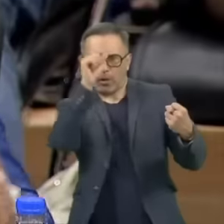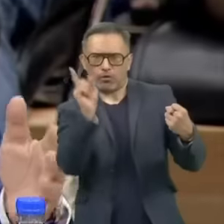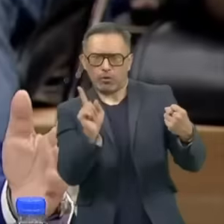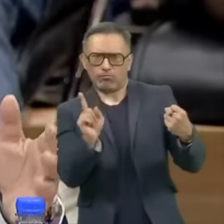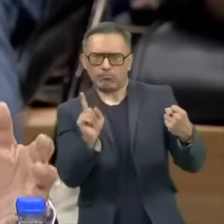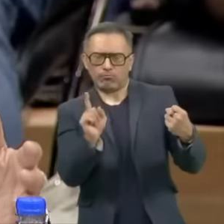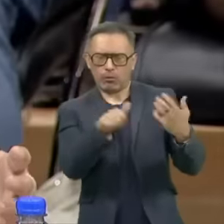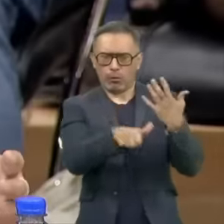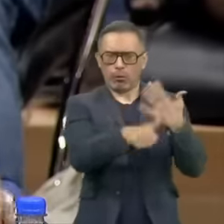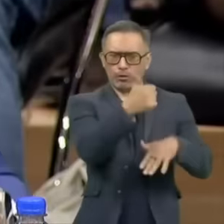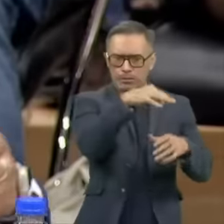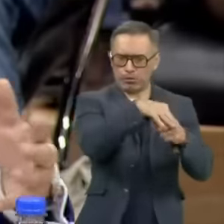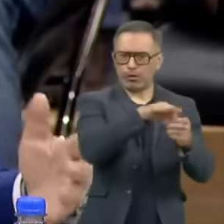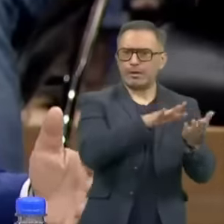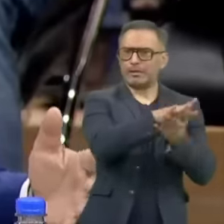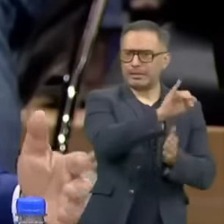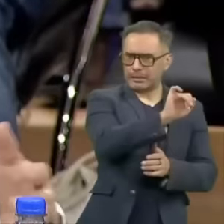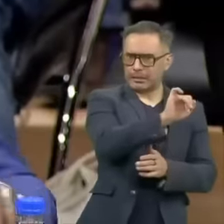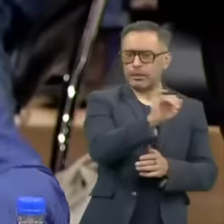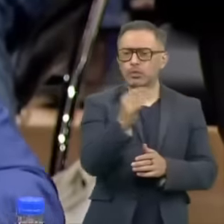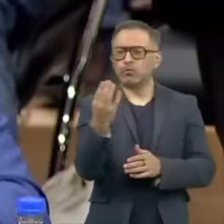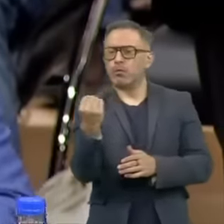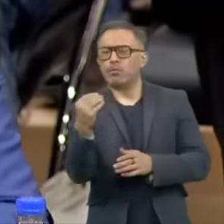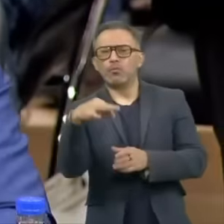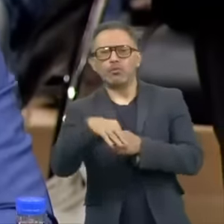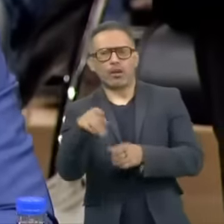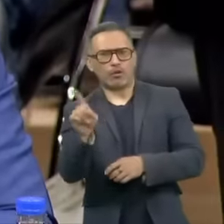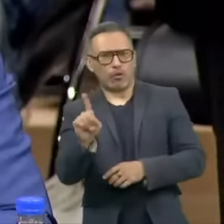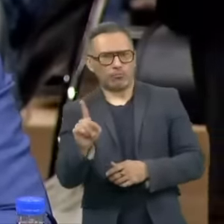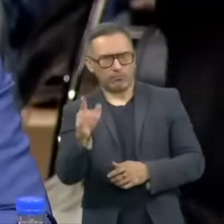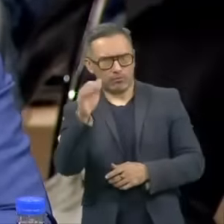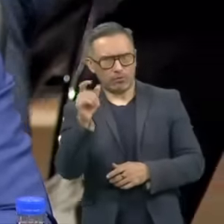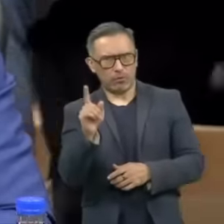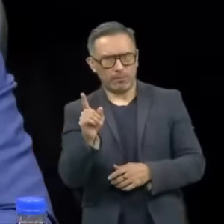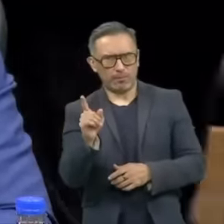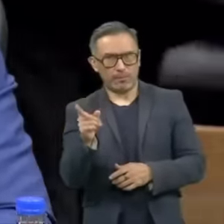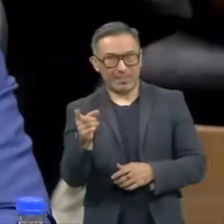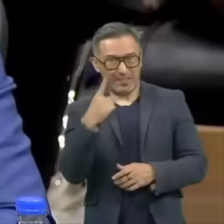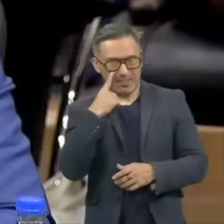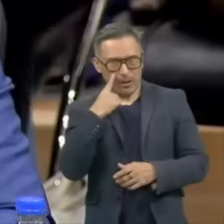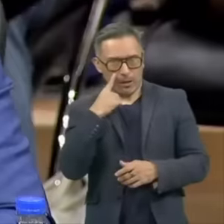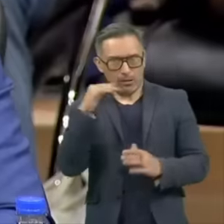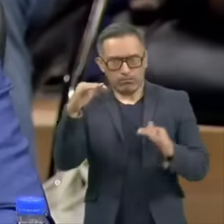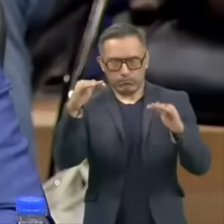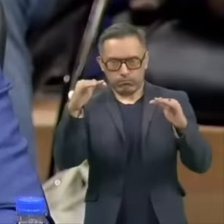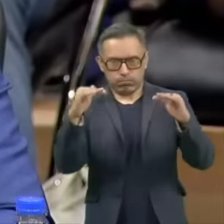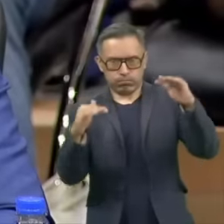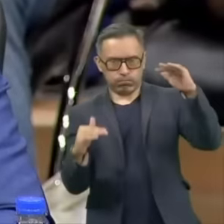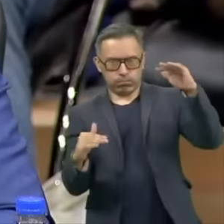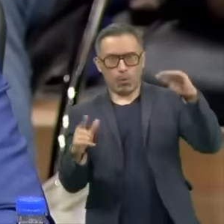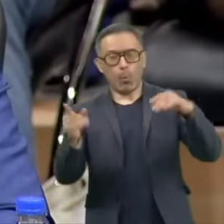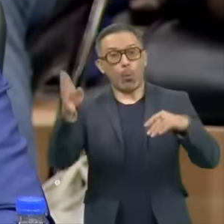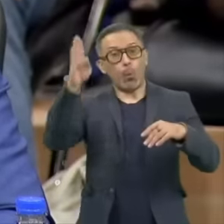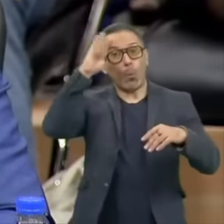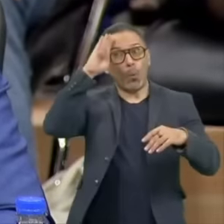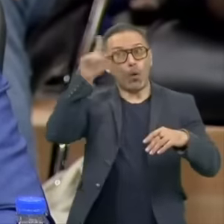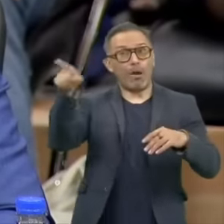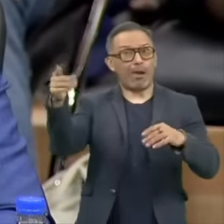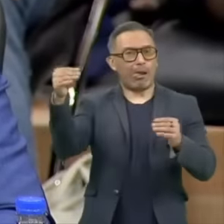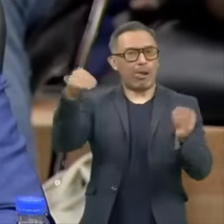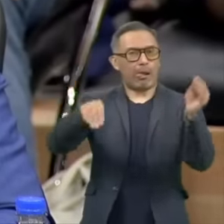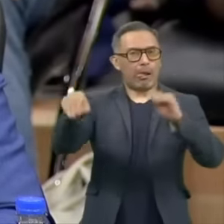No es abismal la diferencia de votación como se pretende hacer en la